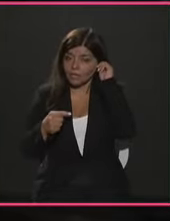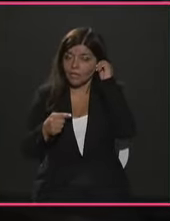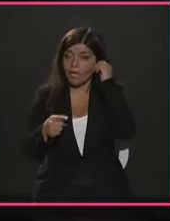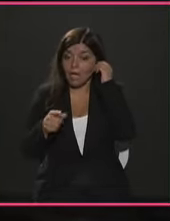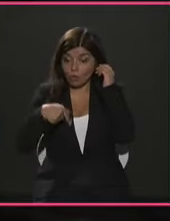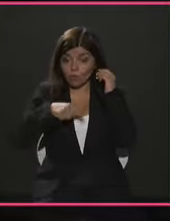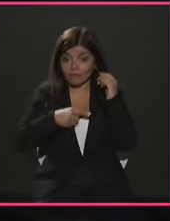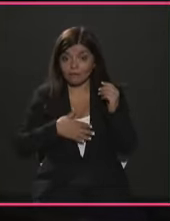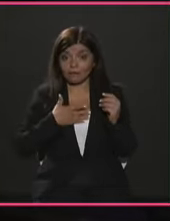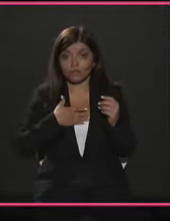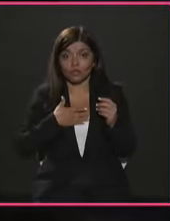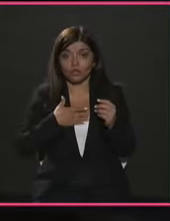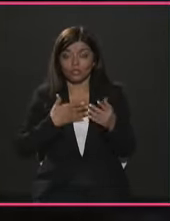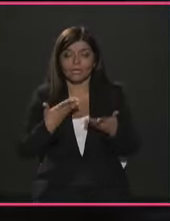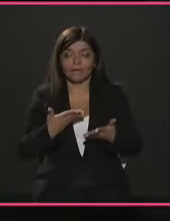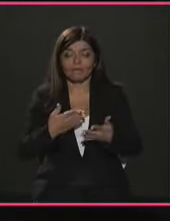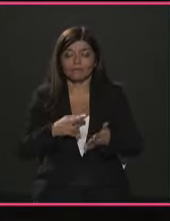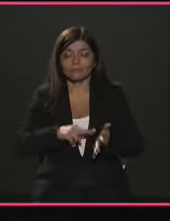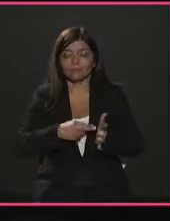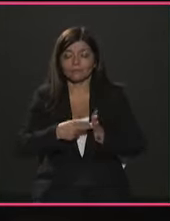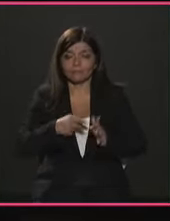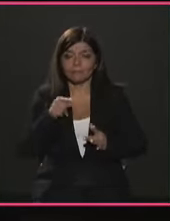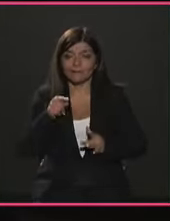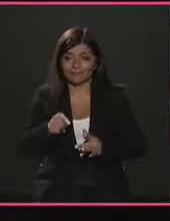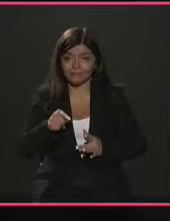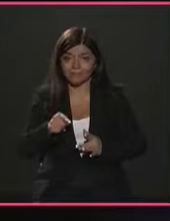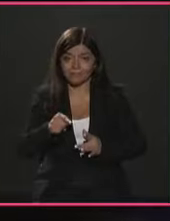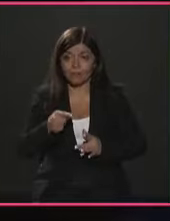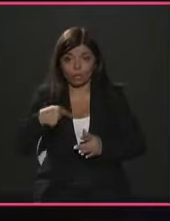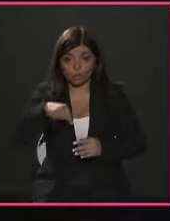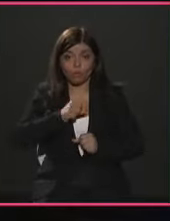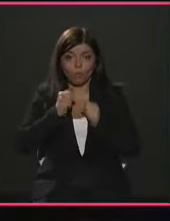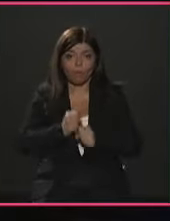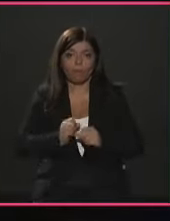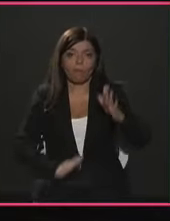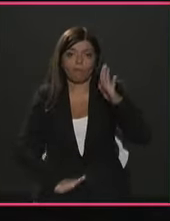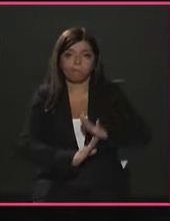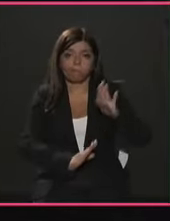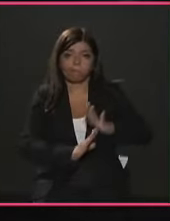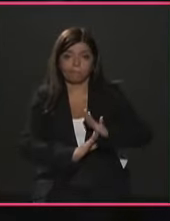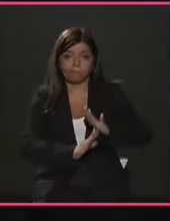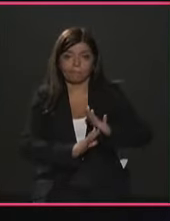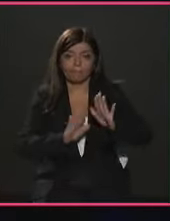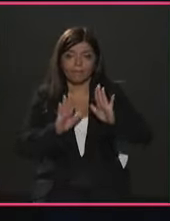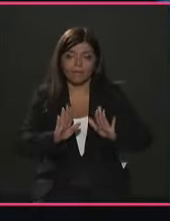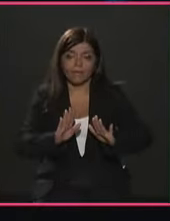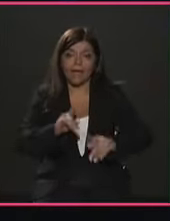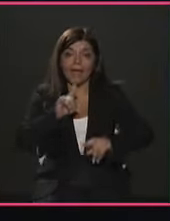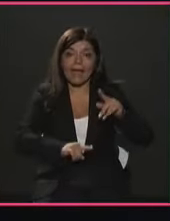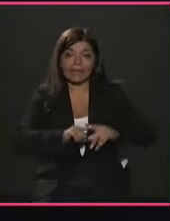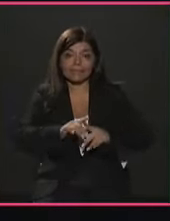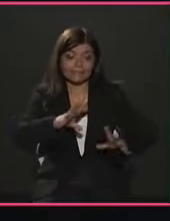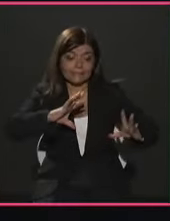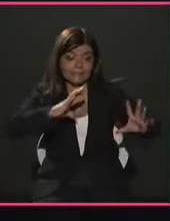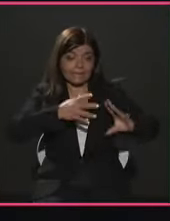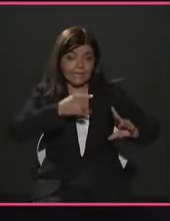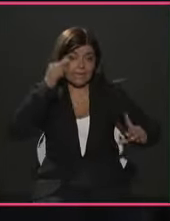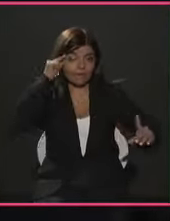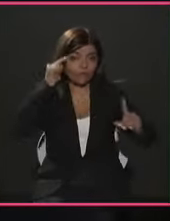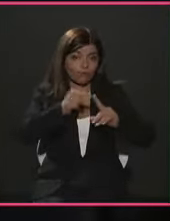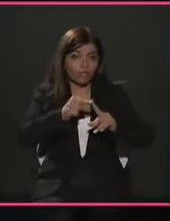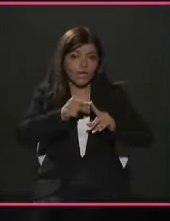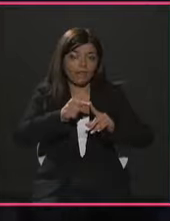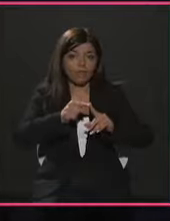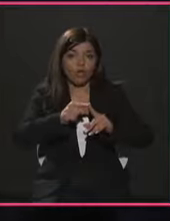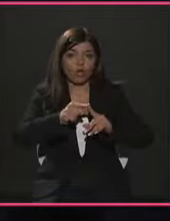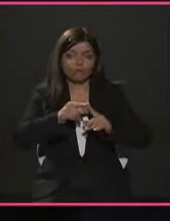consecuencias de este problema pero es la última que puede hacer algo de tiempo para frenarlo para decirle de otra manera la tierra está enfocada y nosotros enfocados en combatir